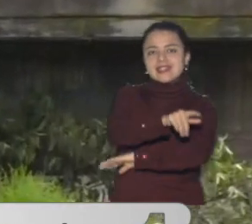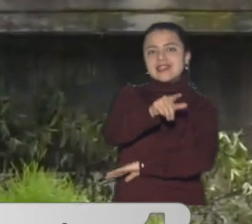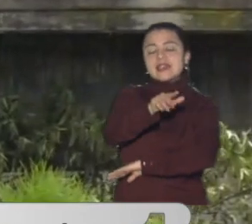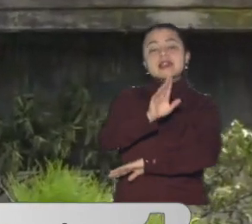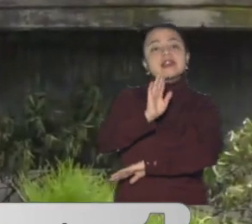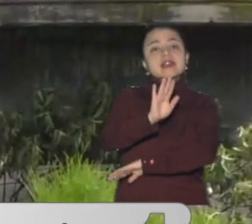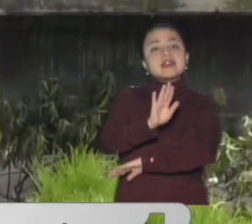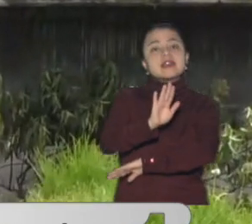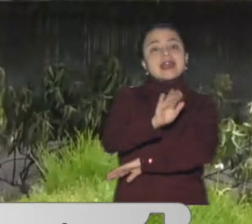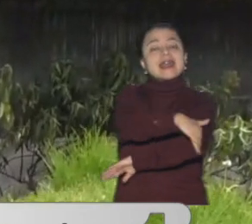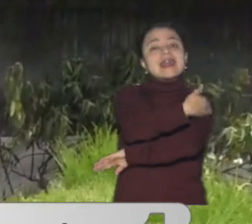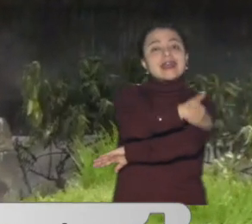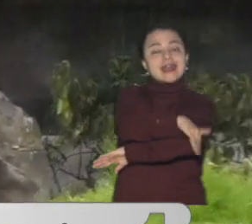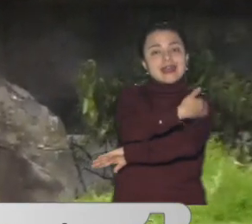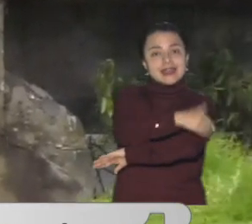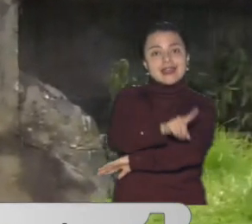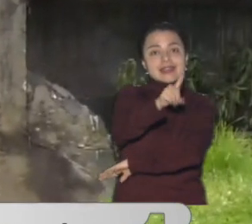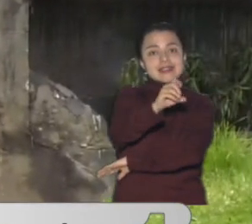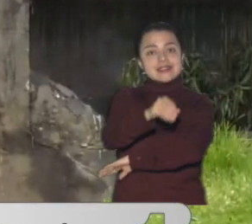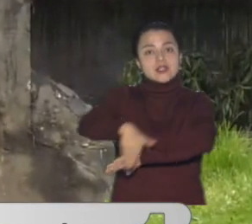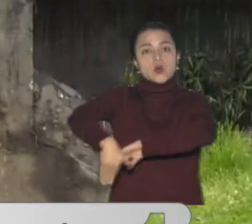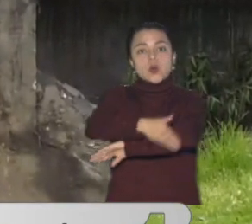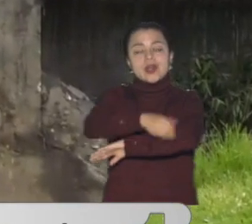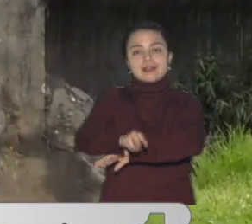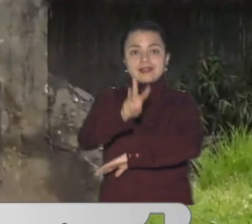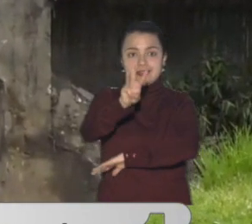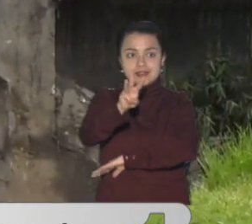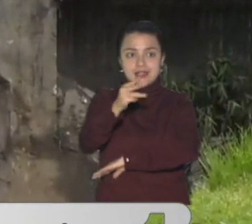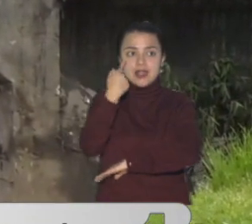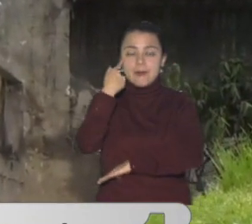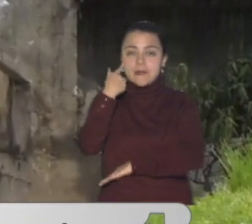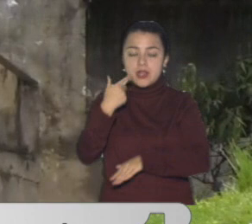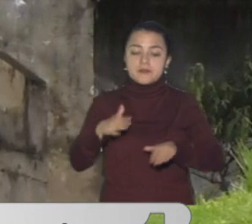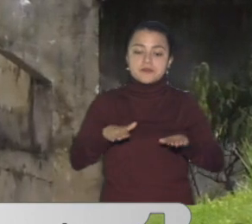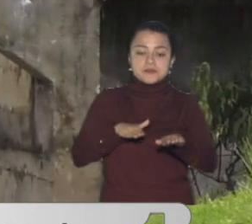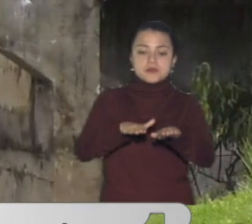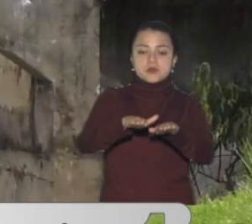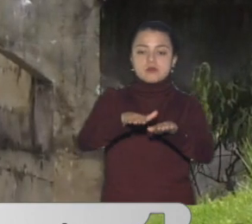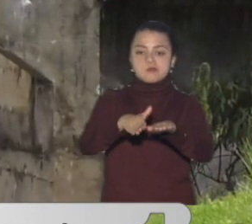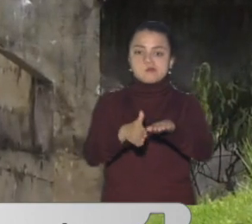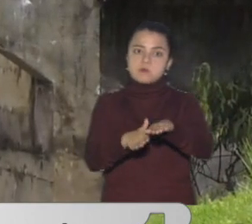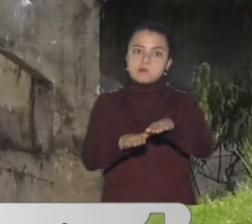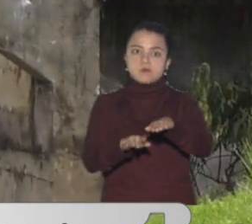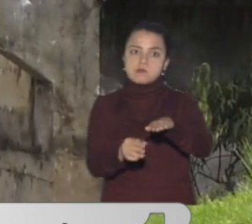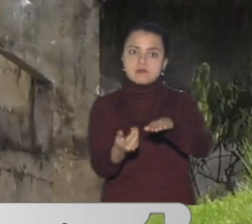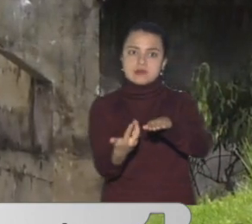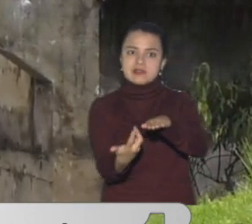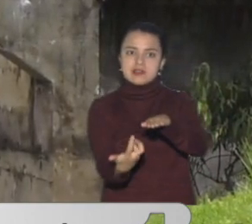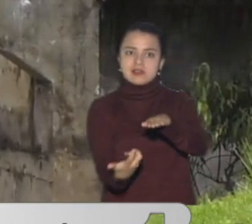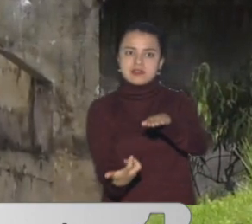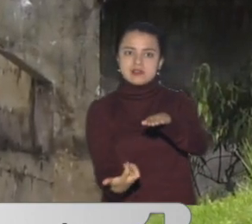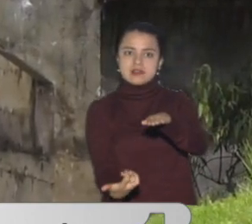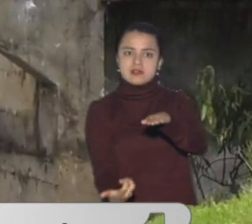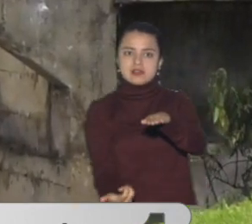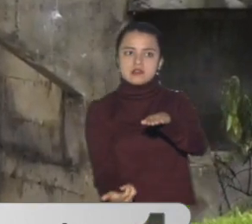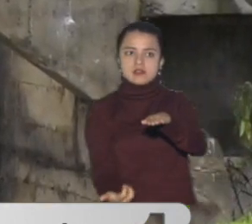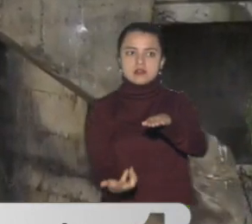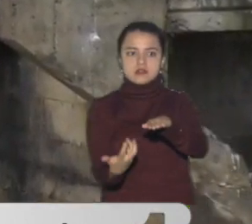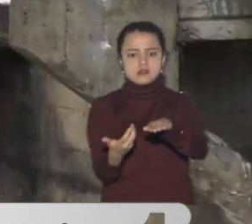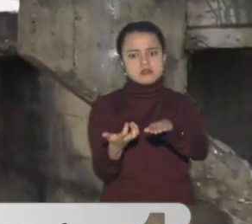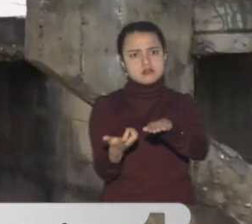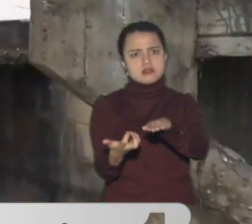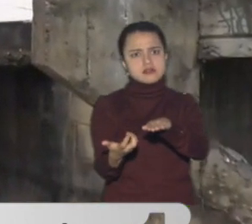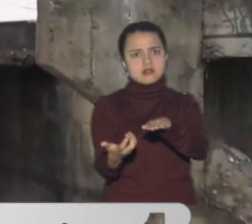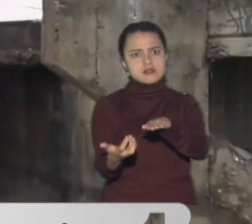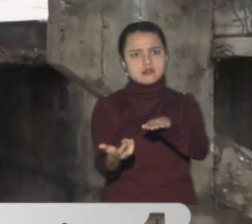se ha convertido en el hundimiento de la calzada izquierda de la mitad de la calle de esta importante avenida. Y es un desprendimiento que